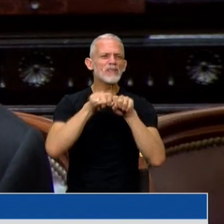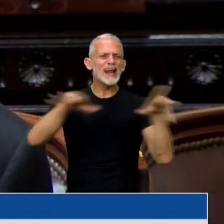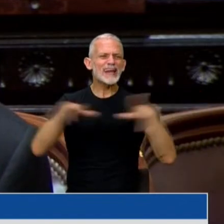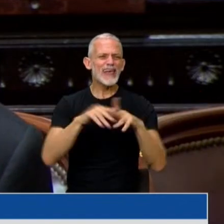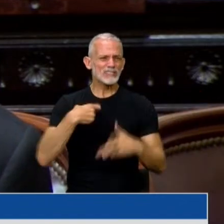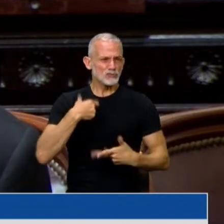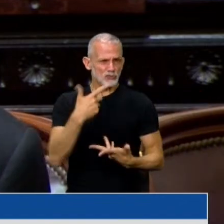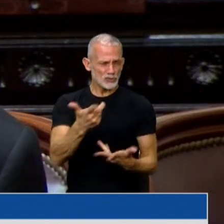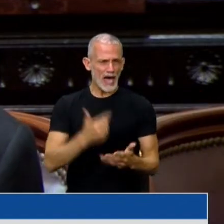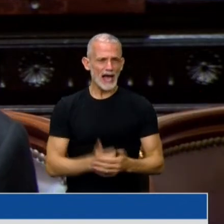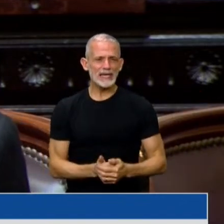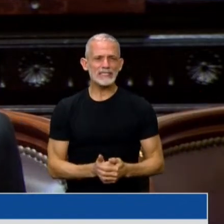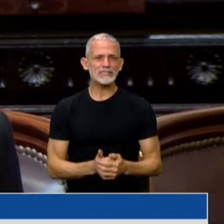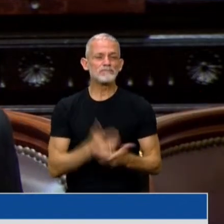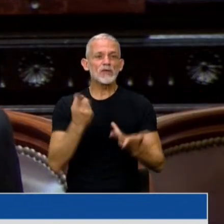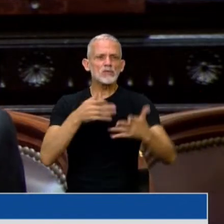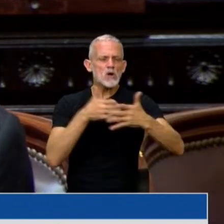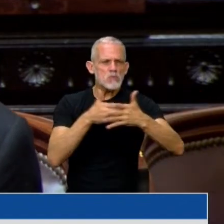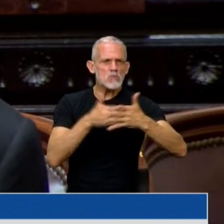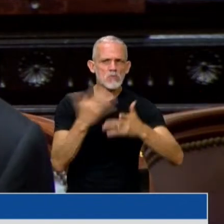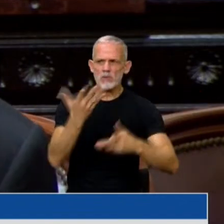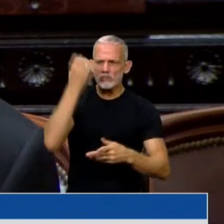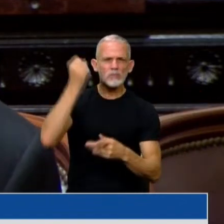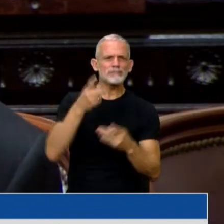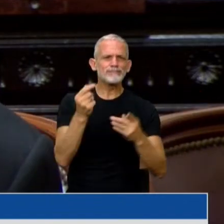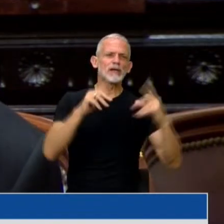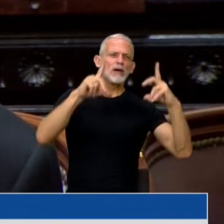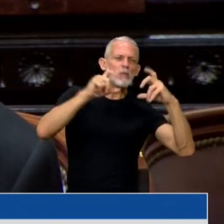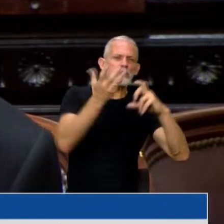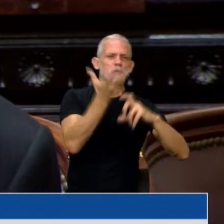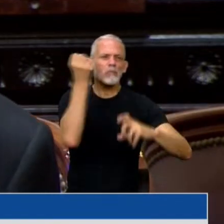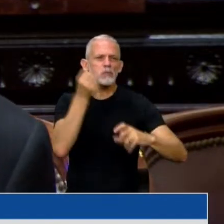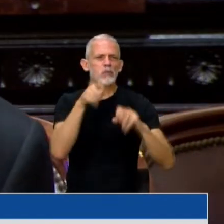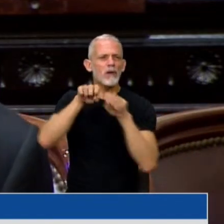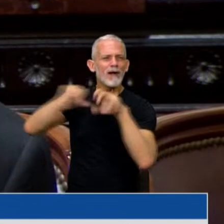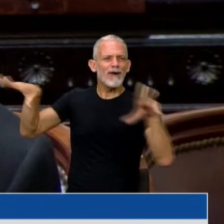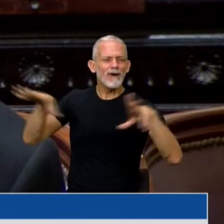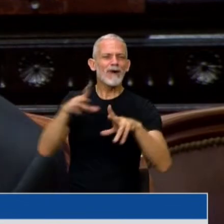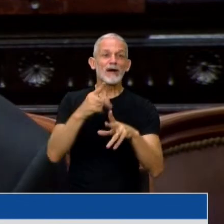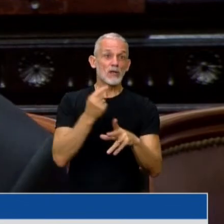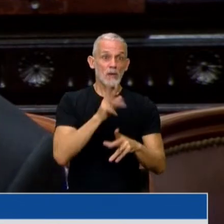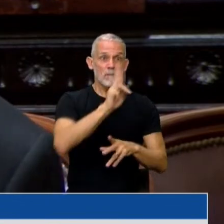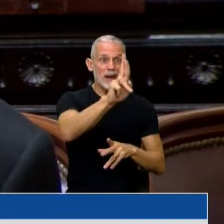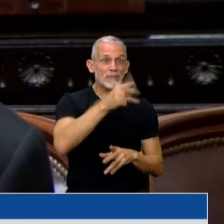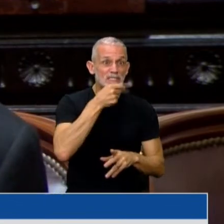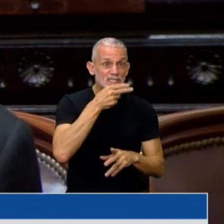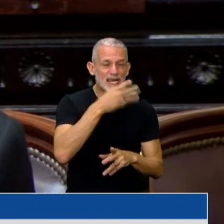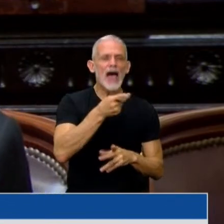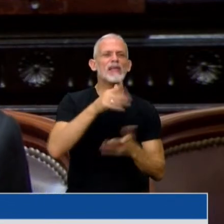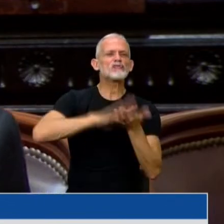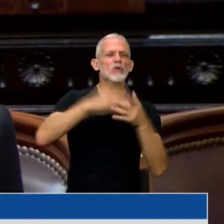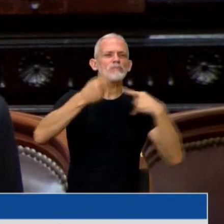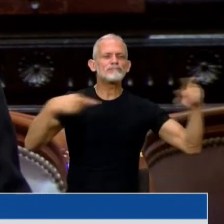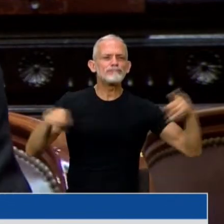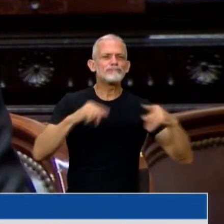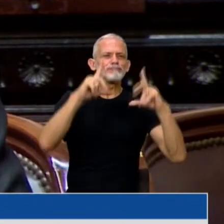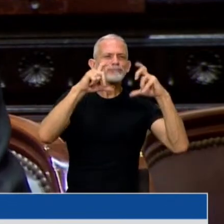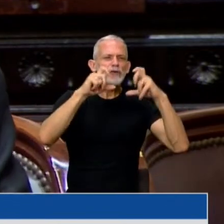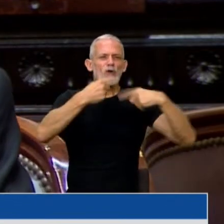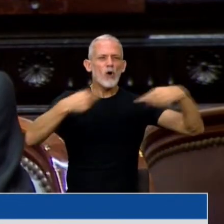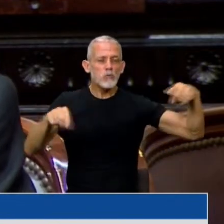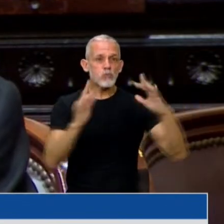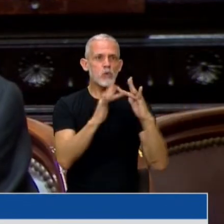es lo importante, la obtención, reproducción y difusión sin consentimiento de material